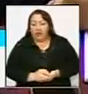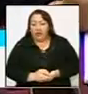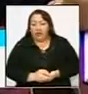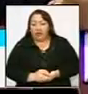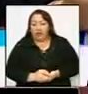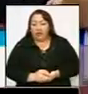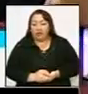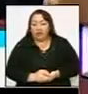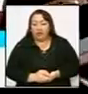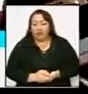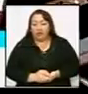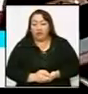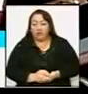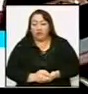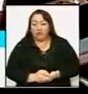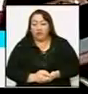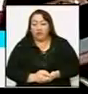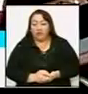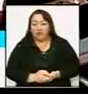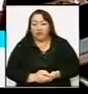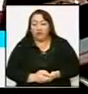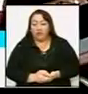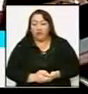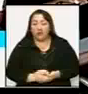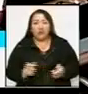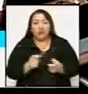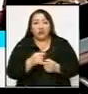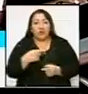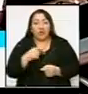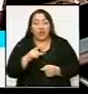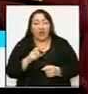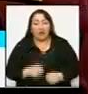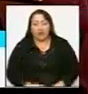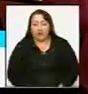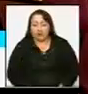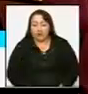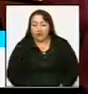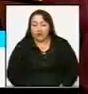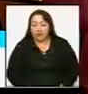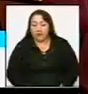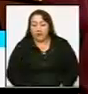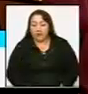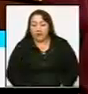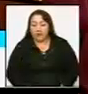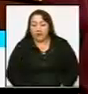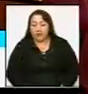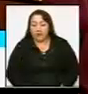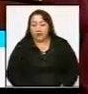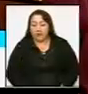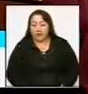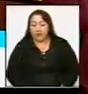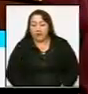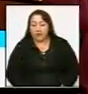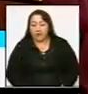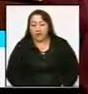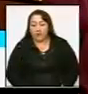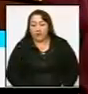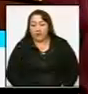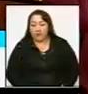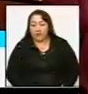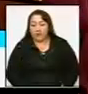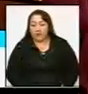Berta. Gracias, congresista. Gracias, congresista Aramayo. Congresista Glave. Gracias, presidenta. A ver, colegas.